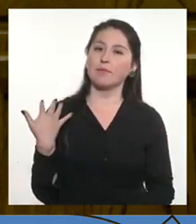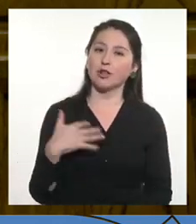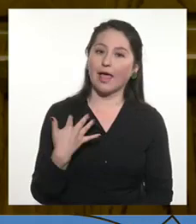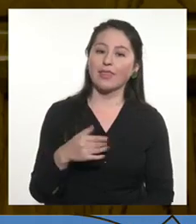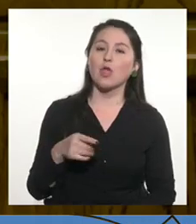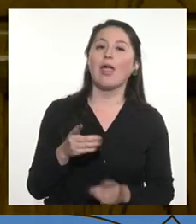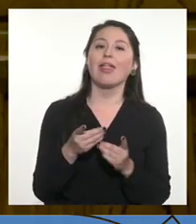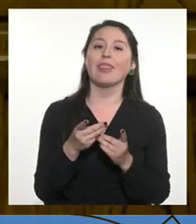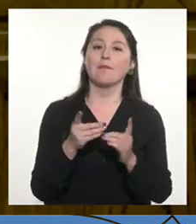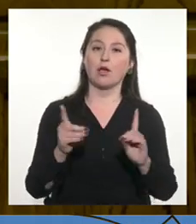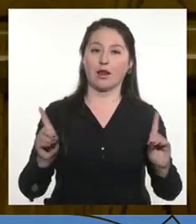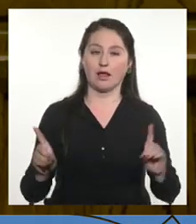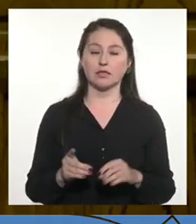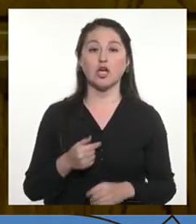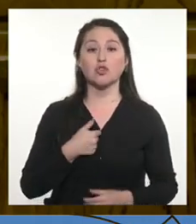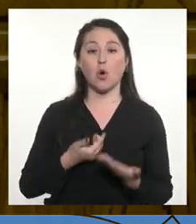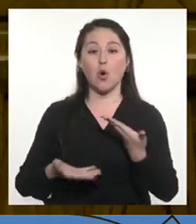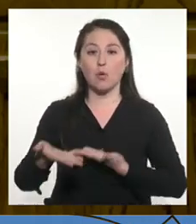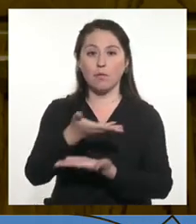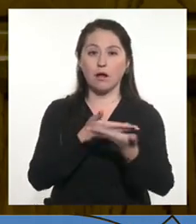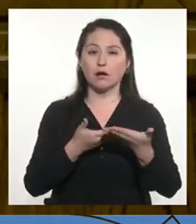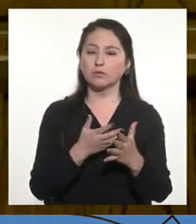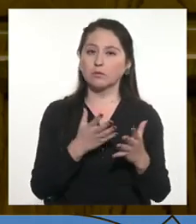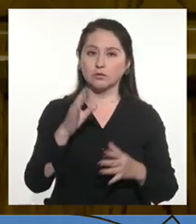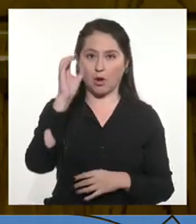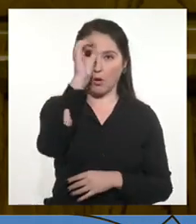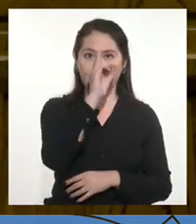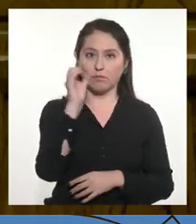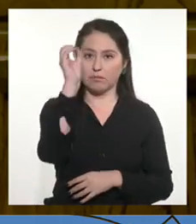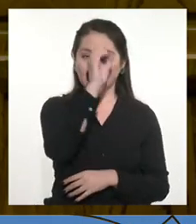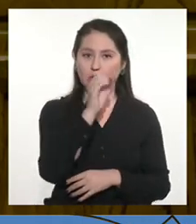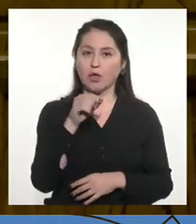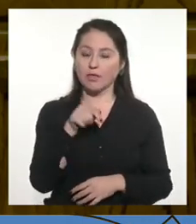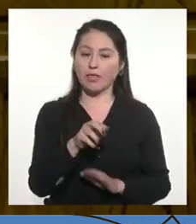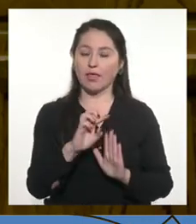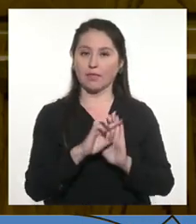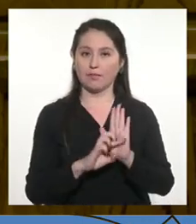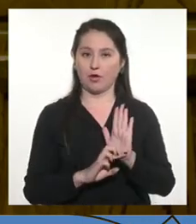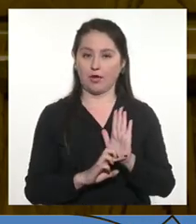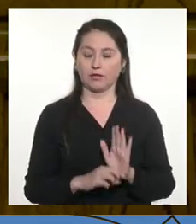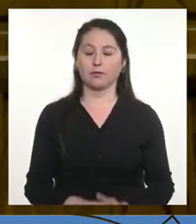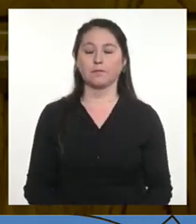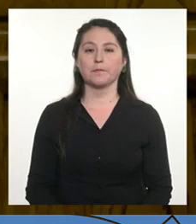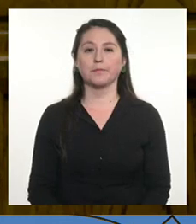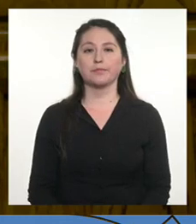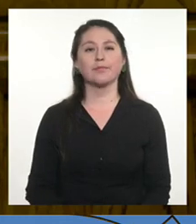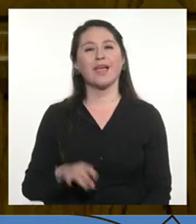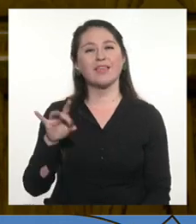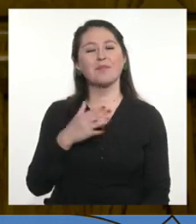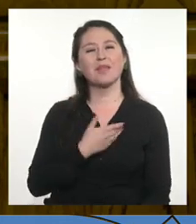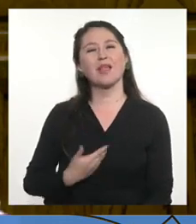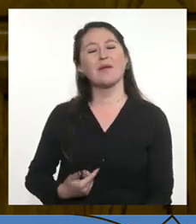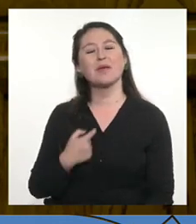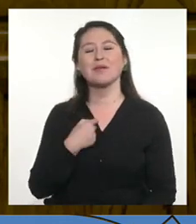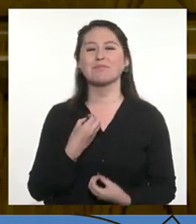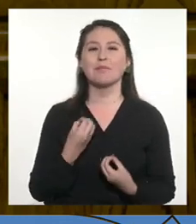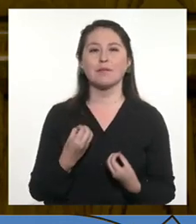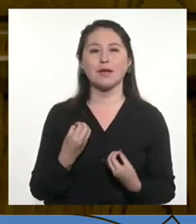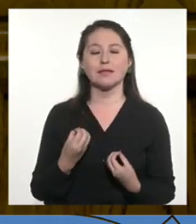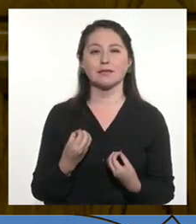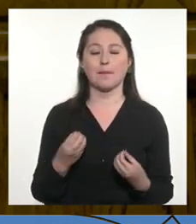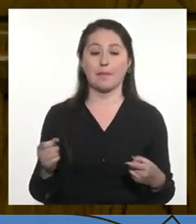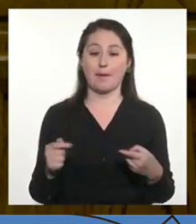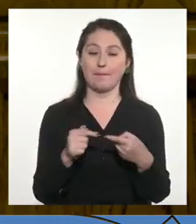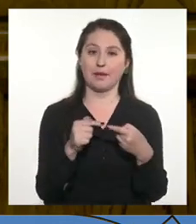yo comparto muchas las visiones con que se acerca a uno a este proyecto saber siente a mí lo que me pasa es lo siguiente